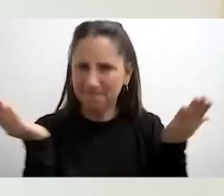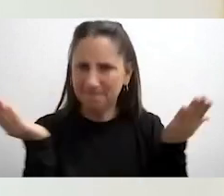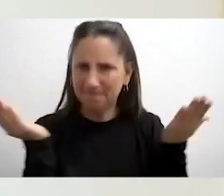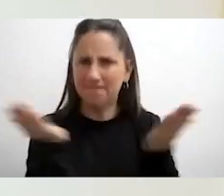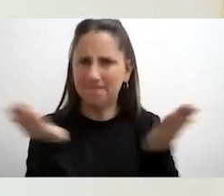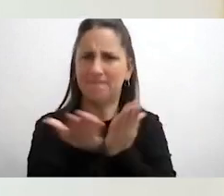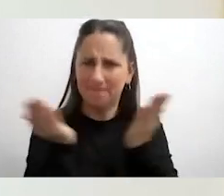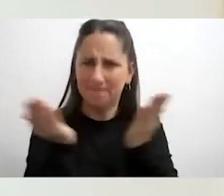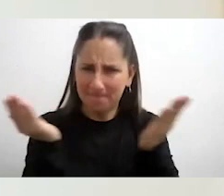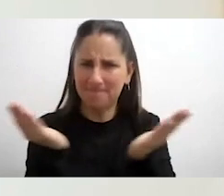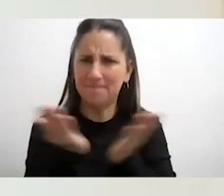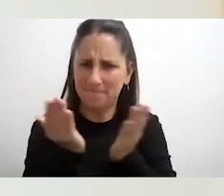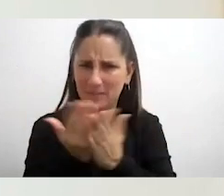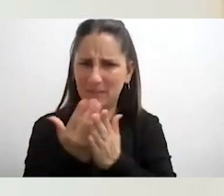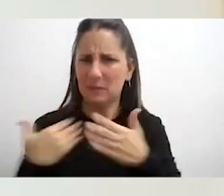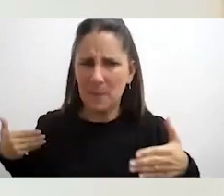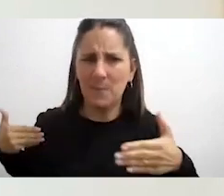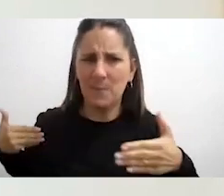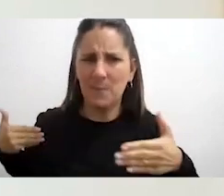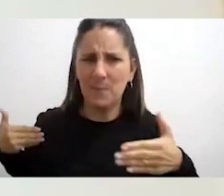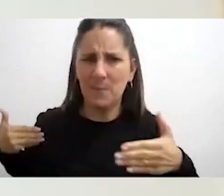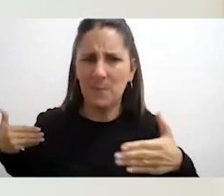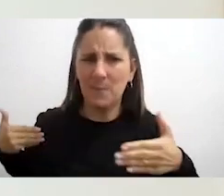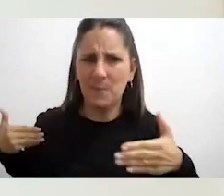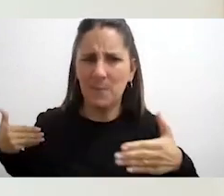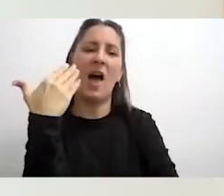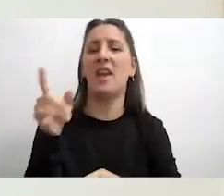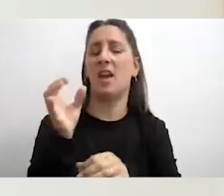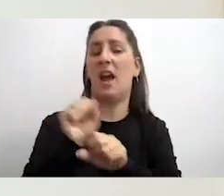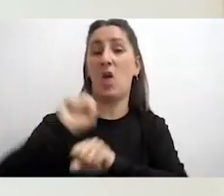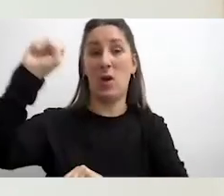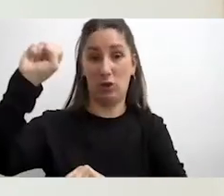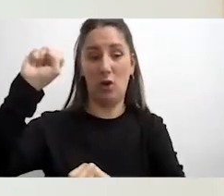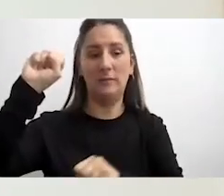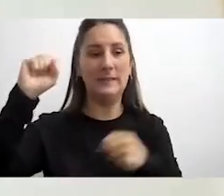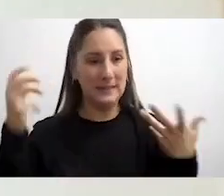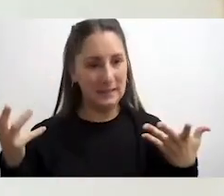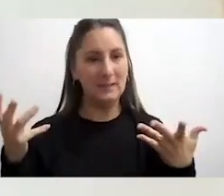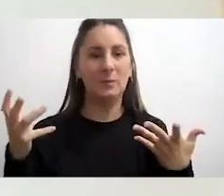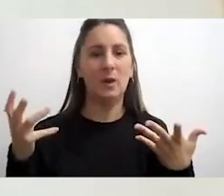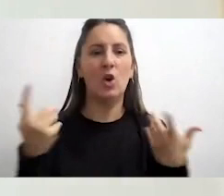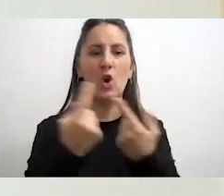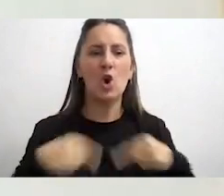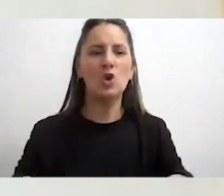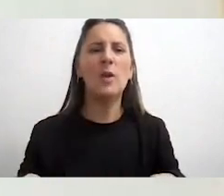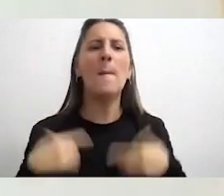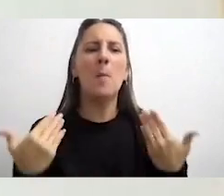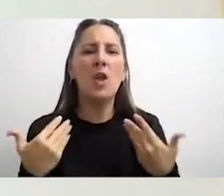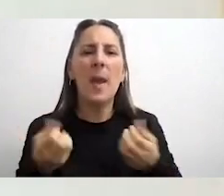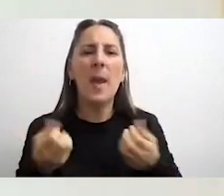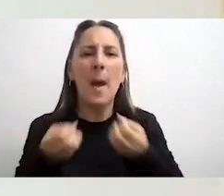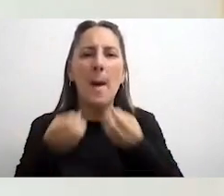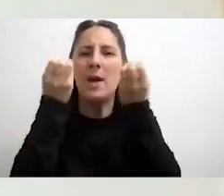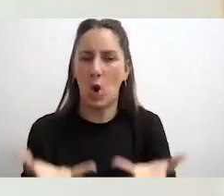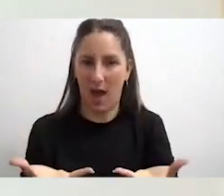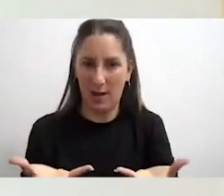mismo de las jornadas tributarias del colegio de graduados, pero estoy trabajando en cosas que se podrían mejorar.